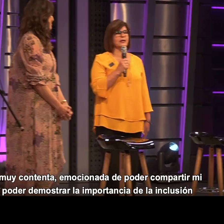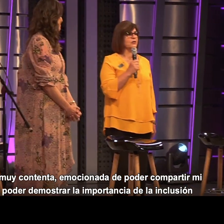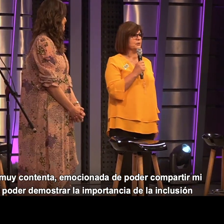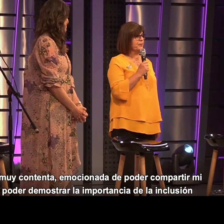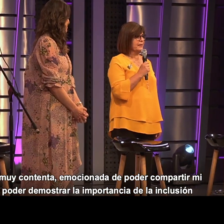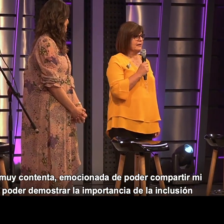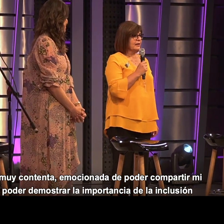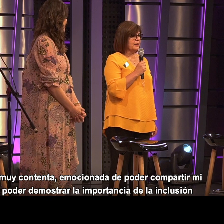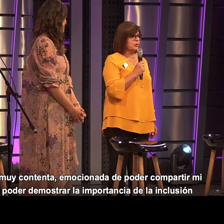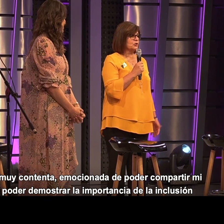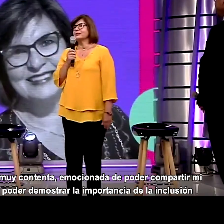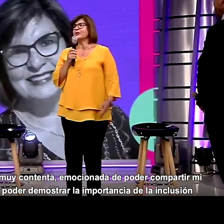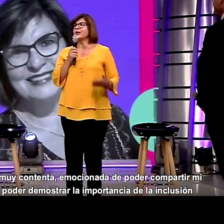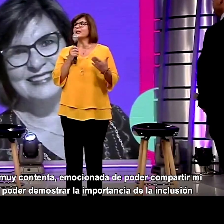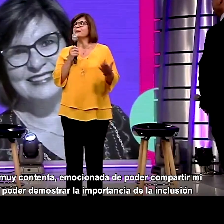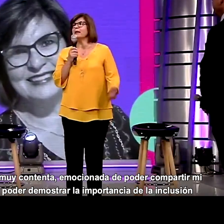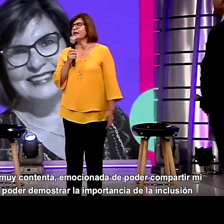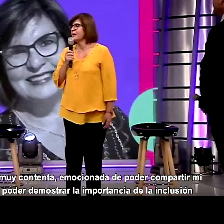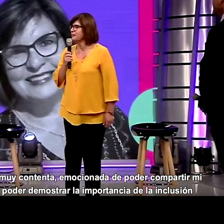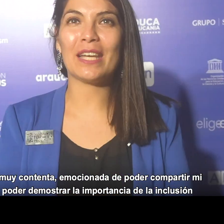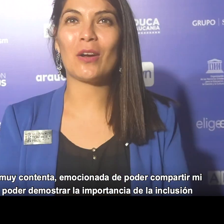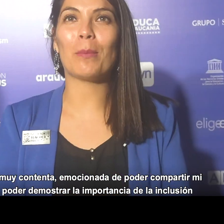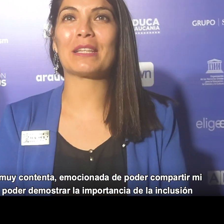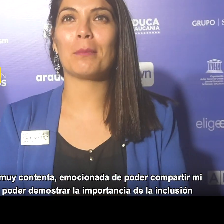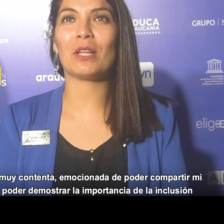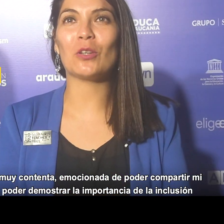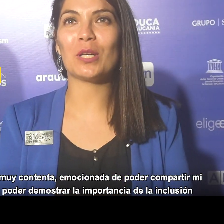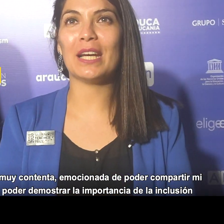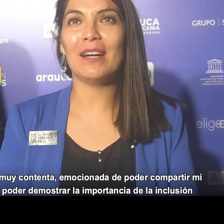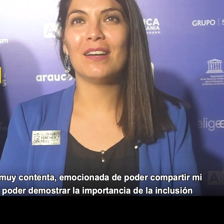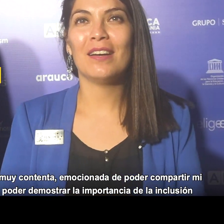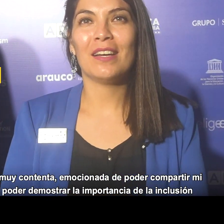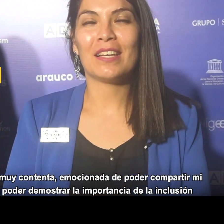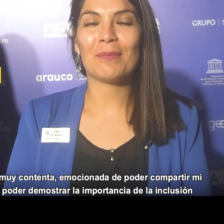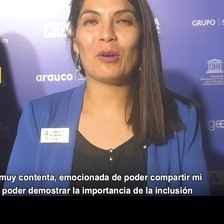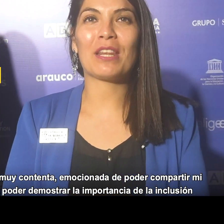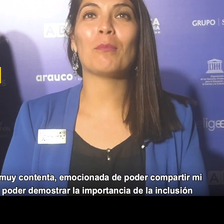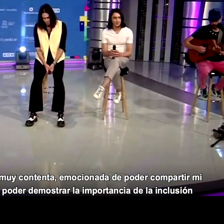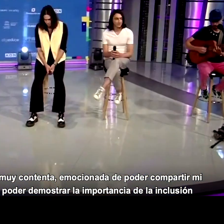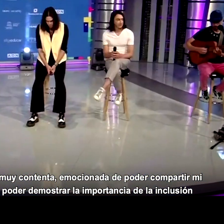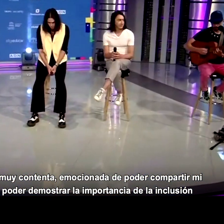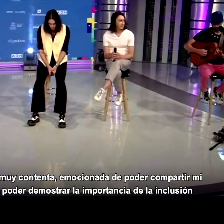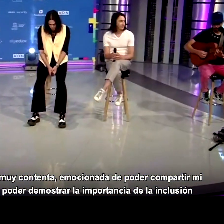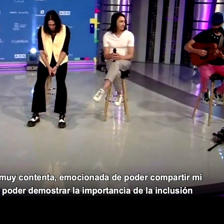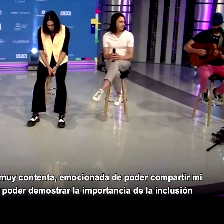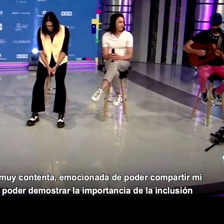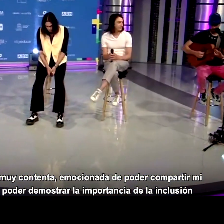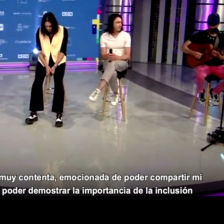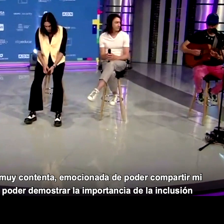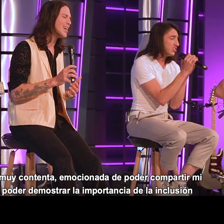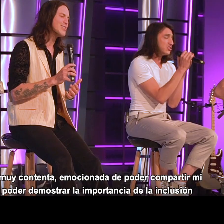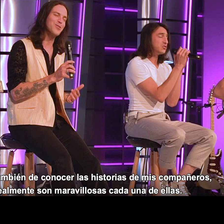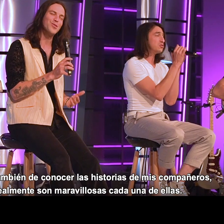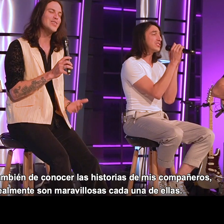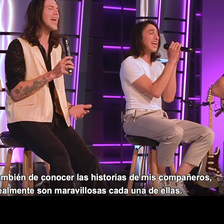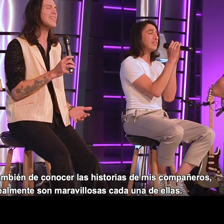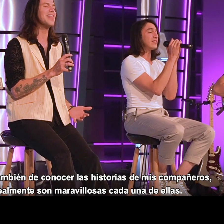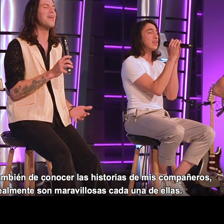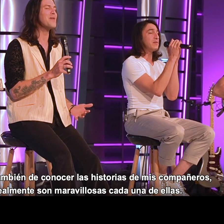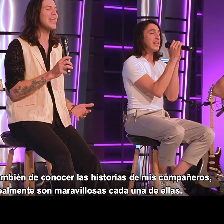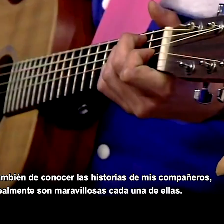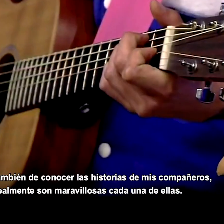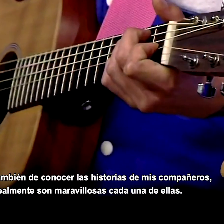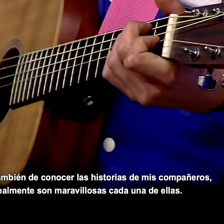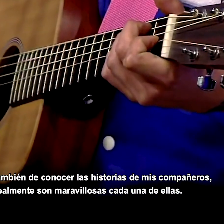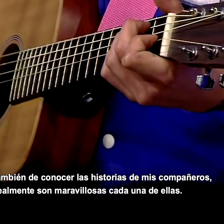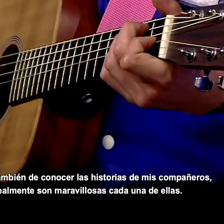Me siento muy, muy contenta, emocionada de poder compartir mi historia, poder demostrar la importancia de la inclusión y muy feliz